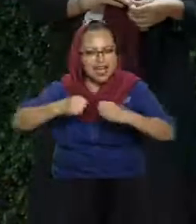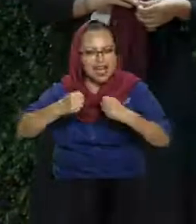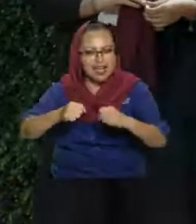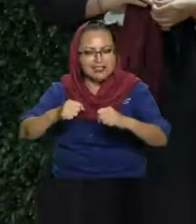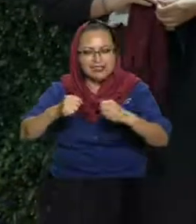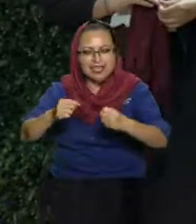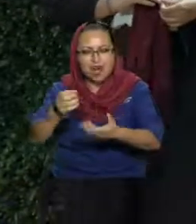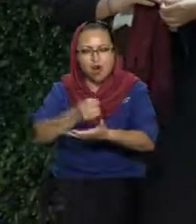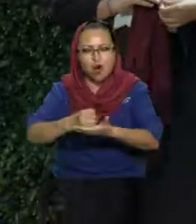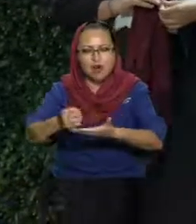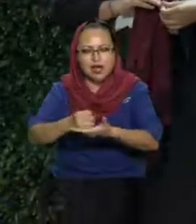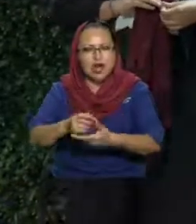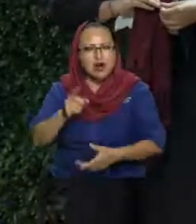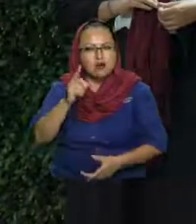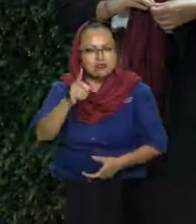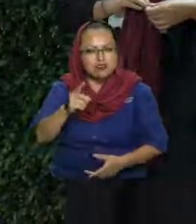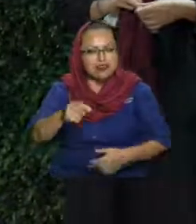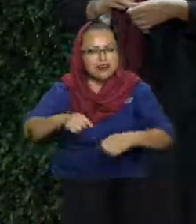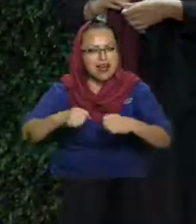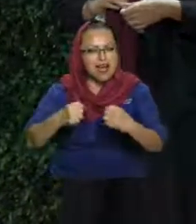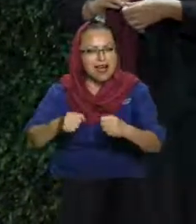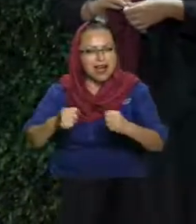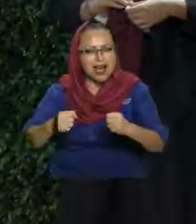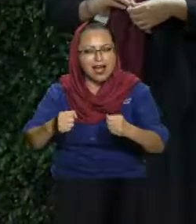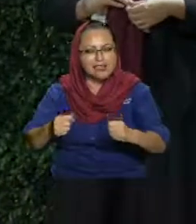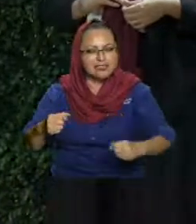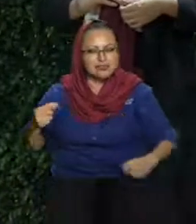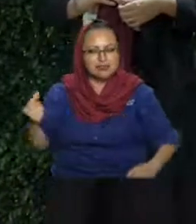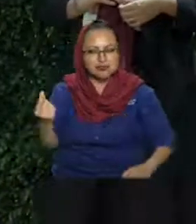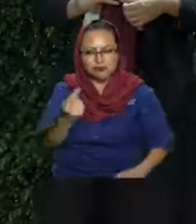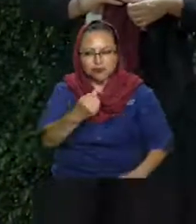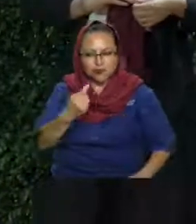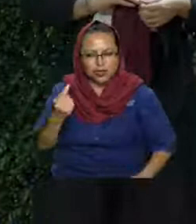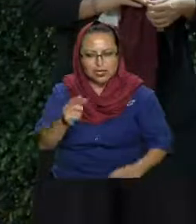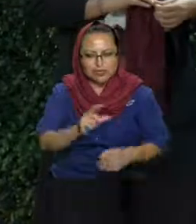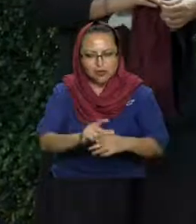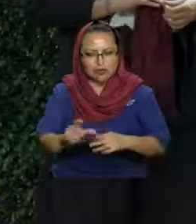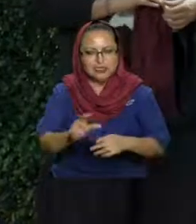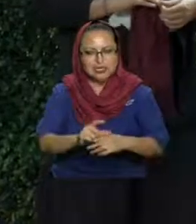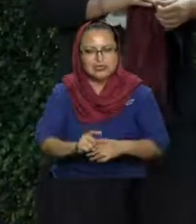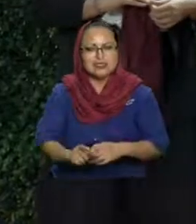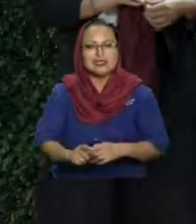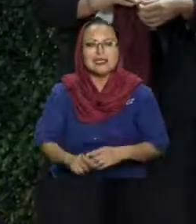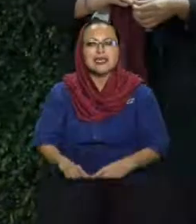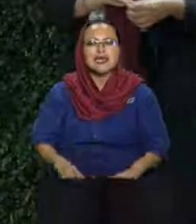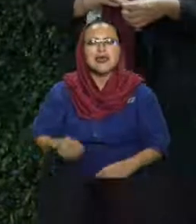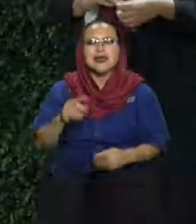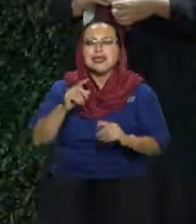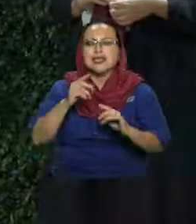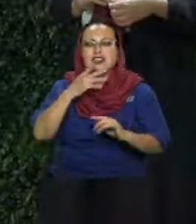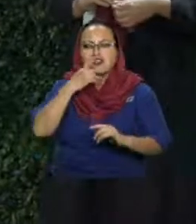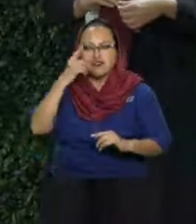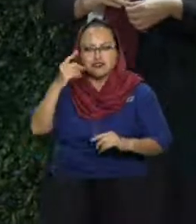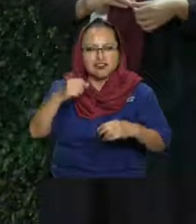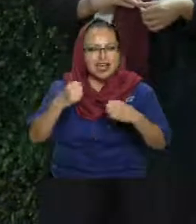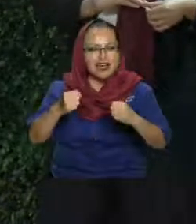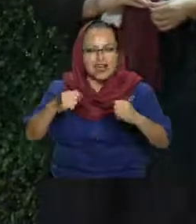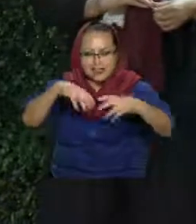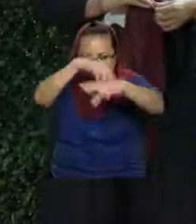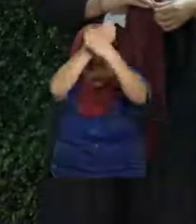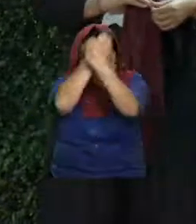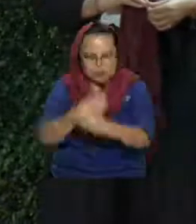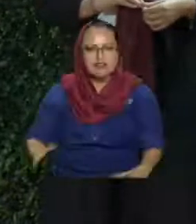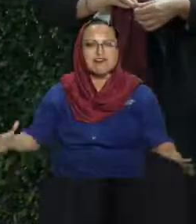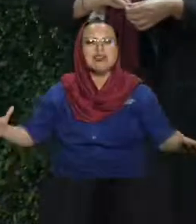obra. Usted haga lo que tenga que hacer y Dios hará lo que Él sabe hacer. Vive ordenadamente delante de Él,